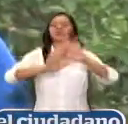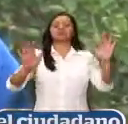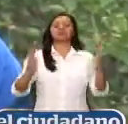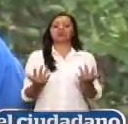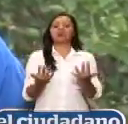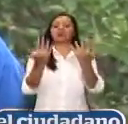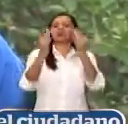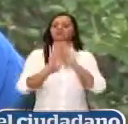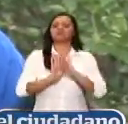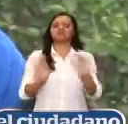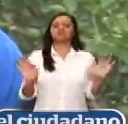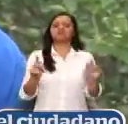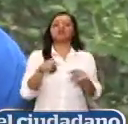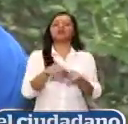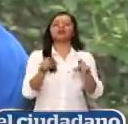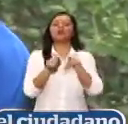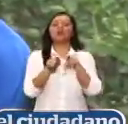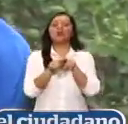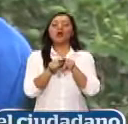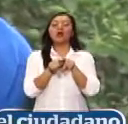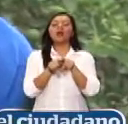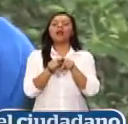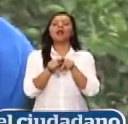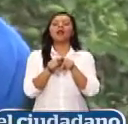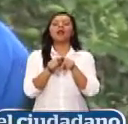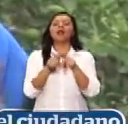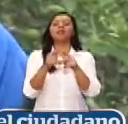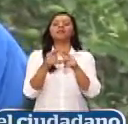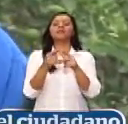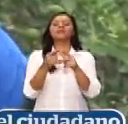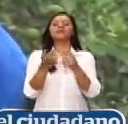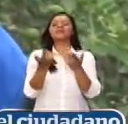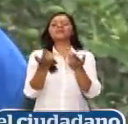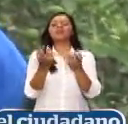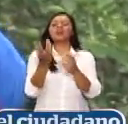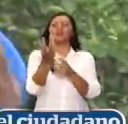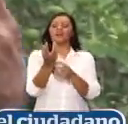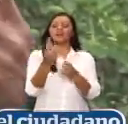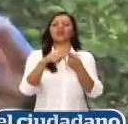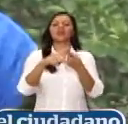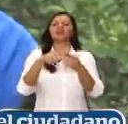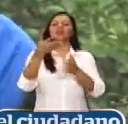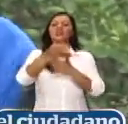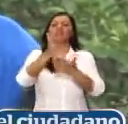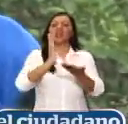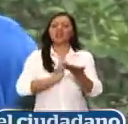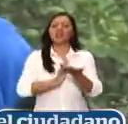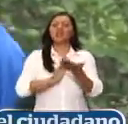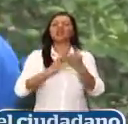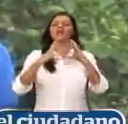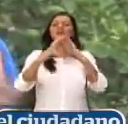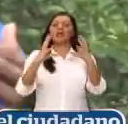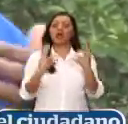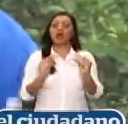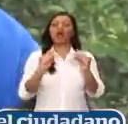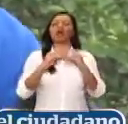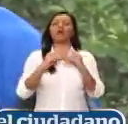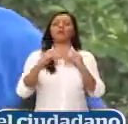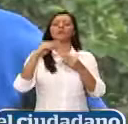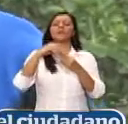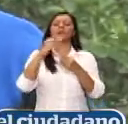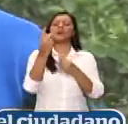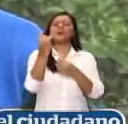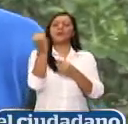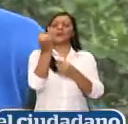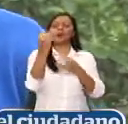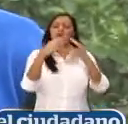las plantas tanto como cítrico pepino sandía melón pimiento en toda